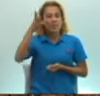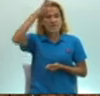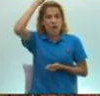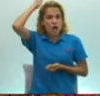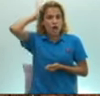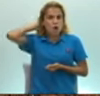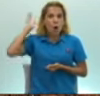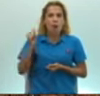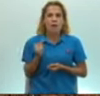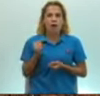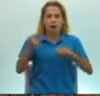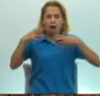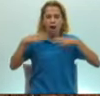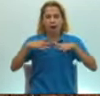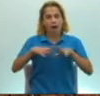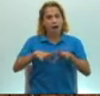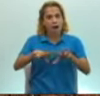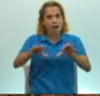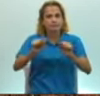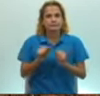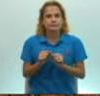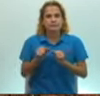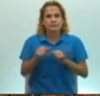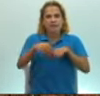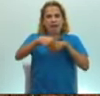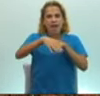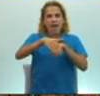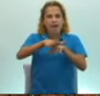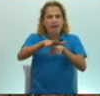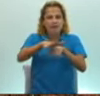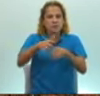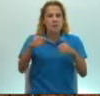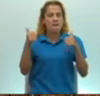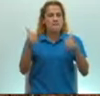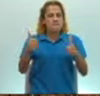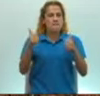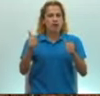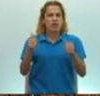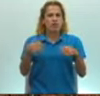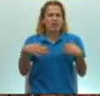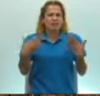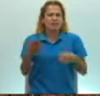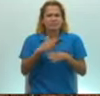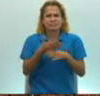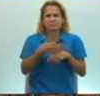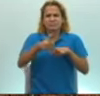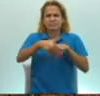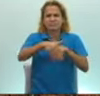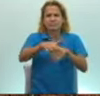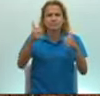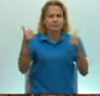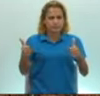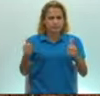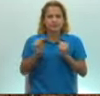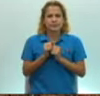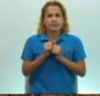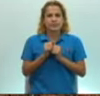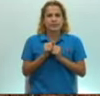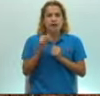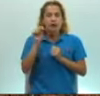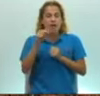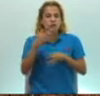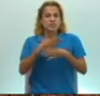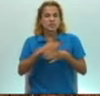necesitaba Roma. Recuerden que Roma había logrado una gran expansión, el ejército se había profesionalizado. ¿Qué supone que el ejército